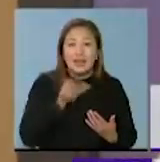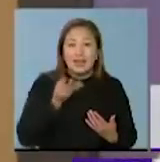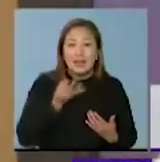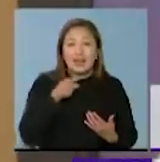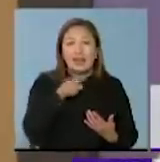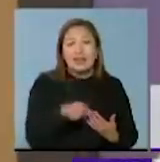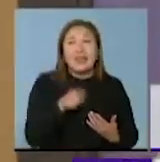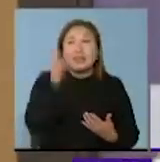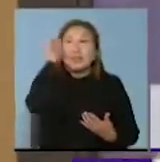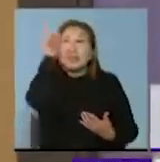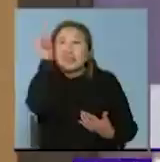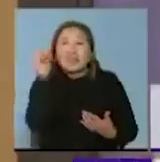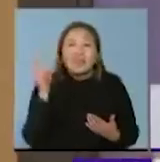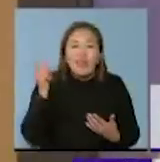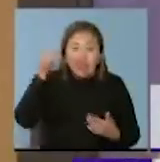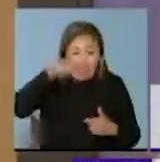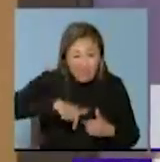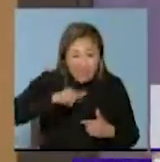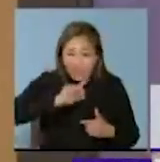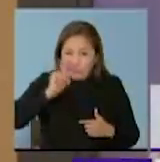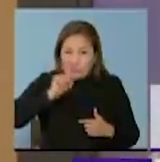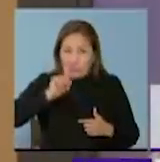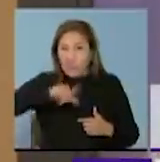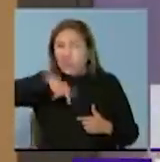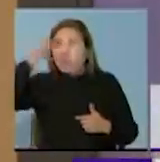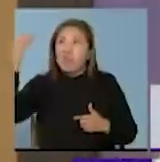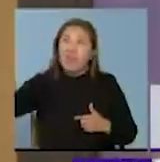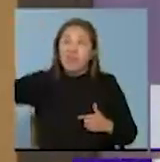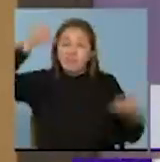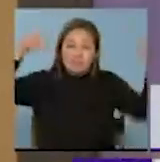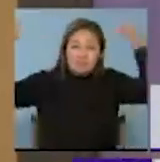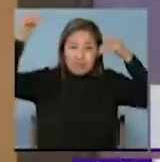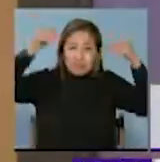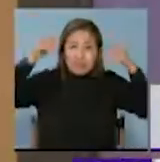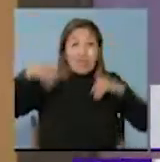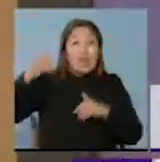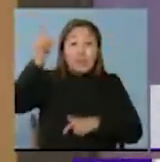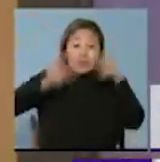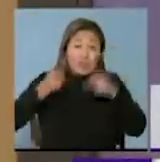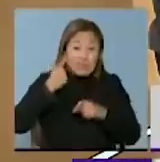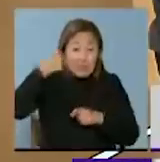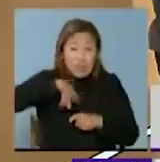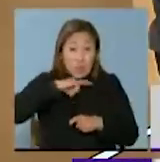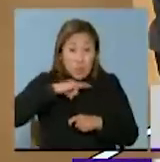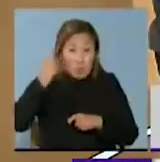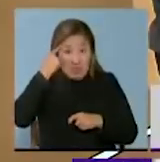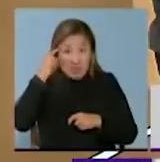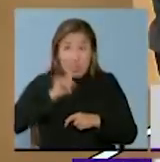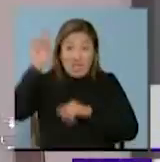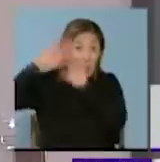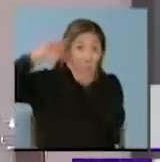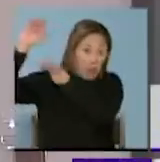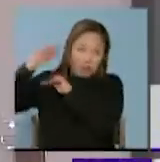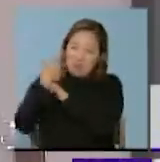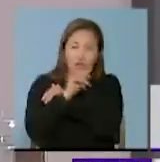favor de ideologías que vienen de afuera, que los jujeños no pensamos de esa manera. Bien, Carlos, ¿qué acción para